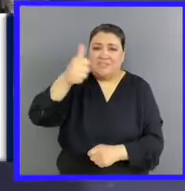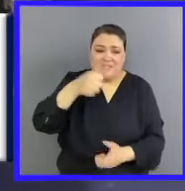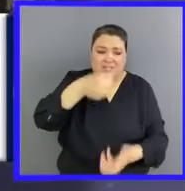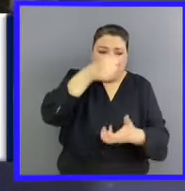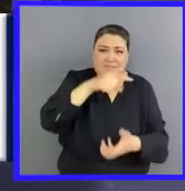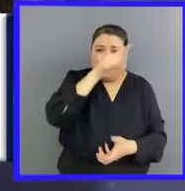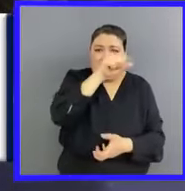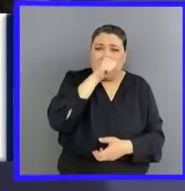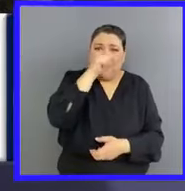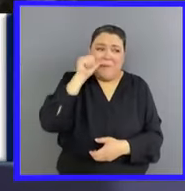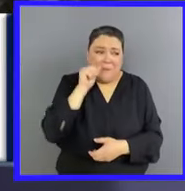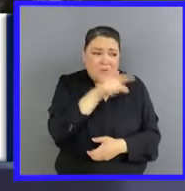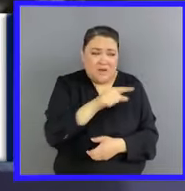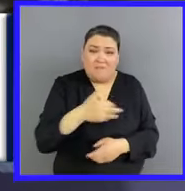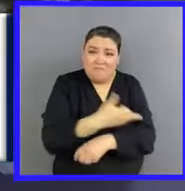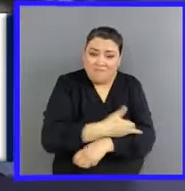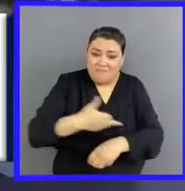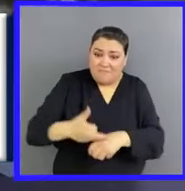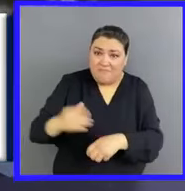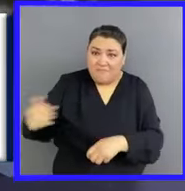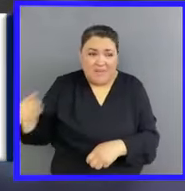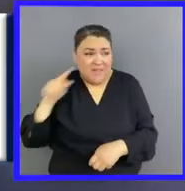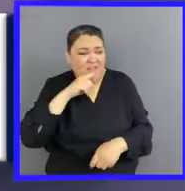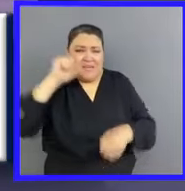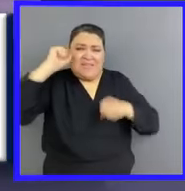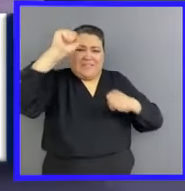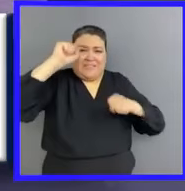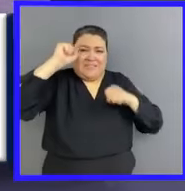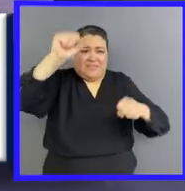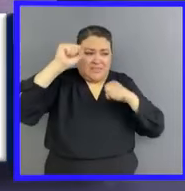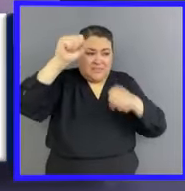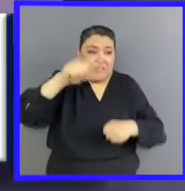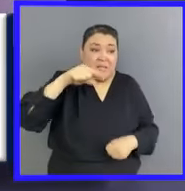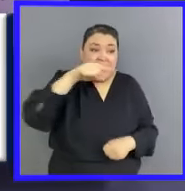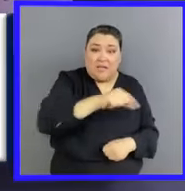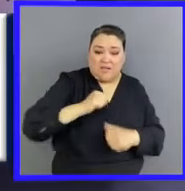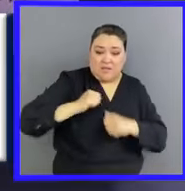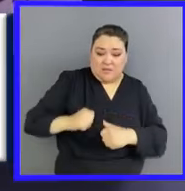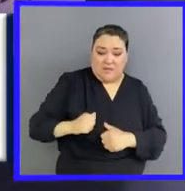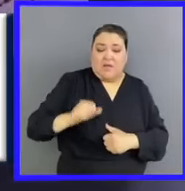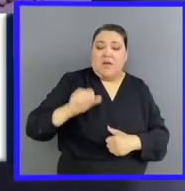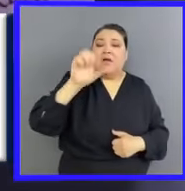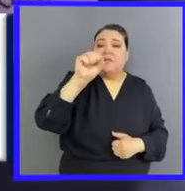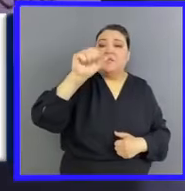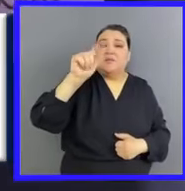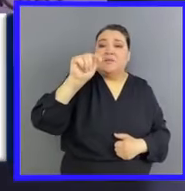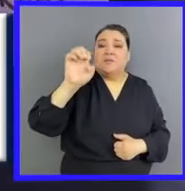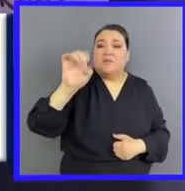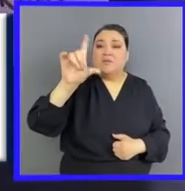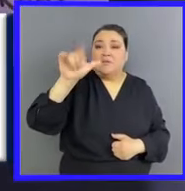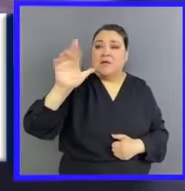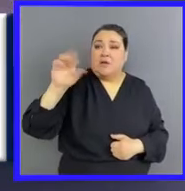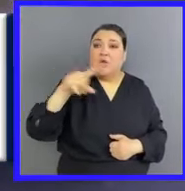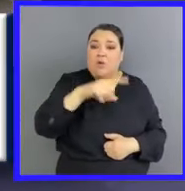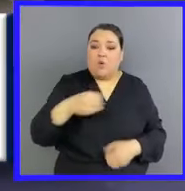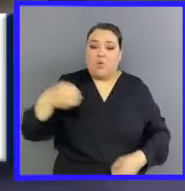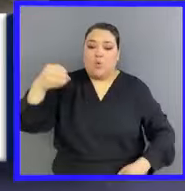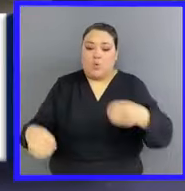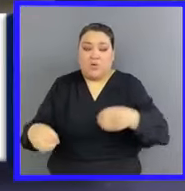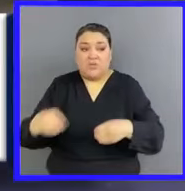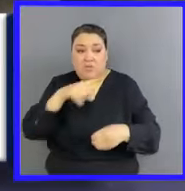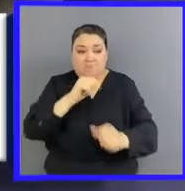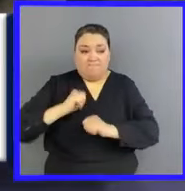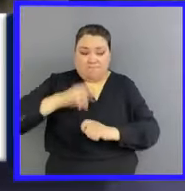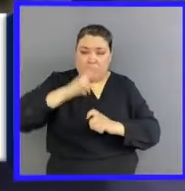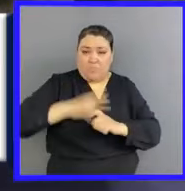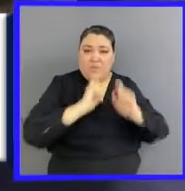las familias afectadas protestaron contra el nombramiento de Michelle Gloria Estela Rodarte López como jueza penal. Aseguran que durante su